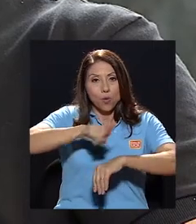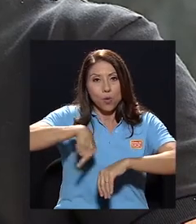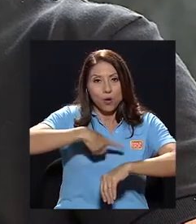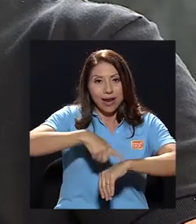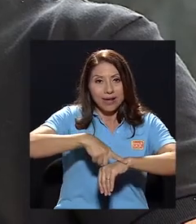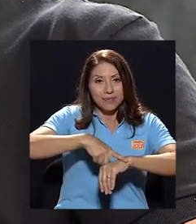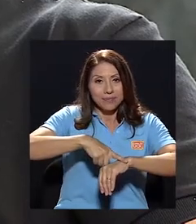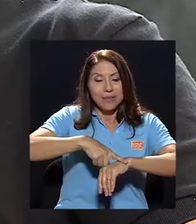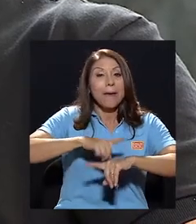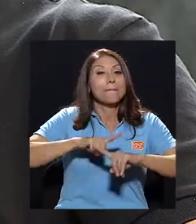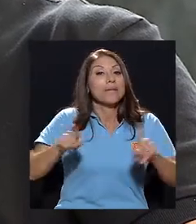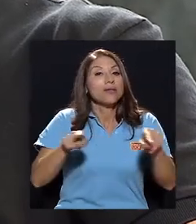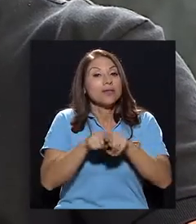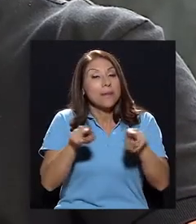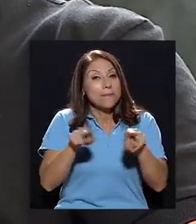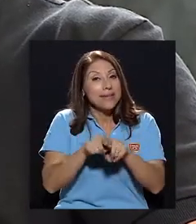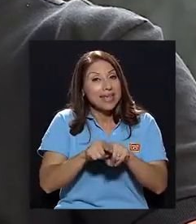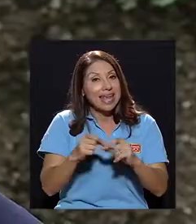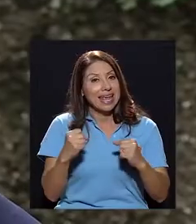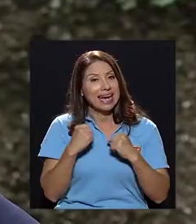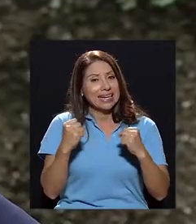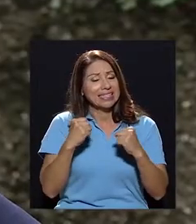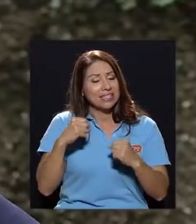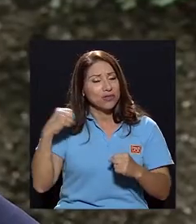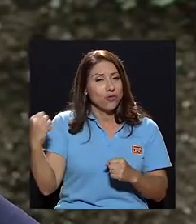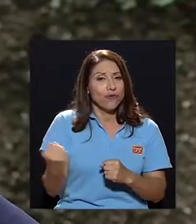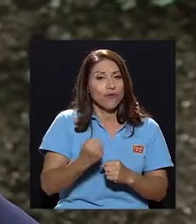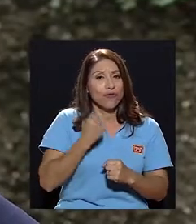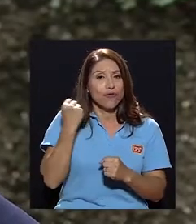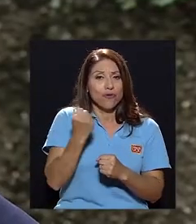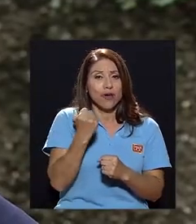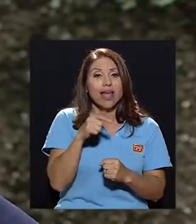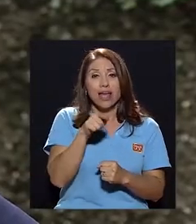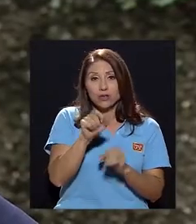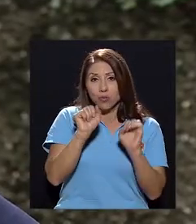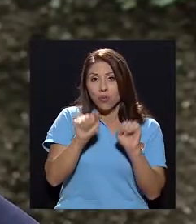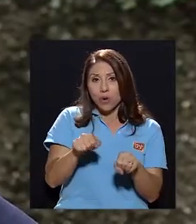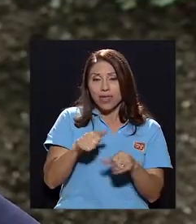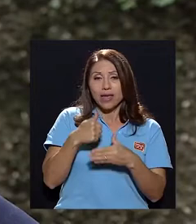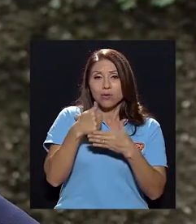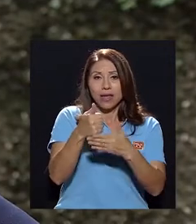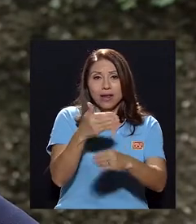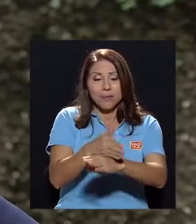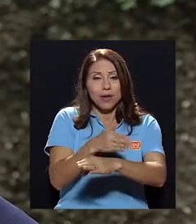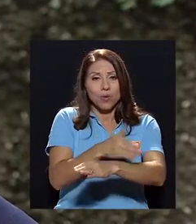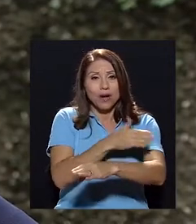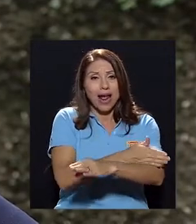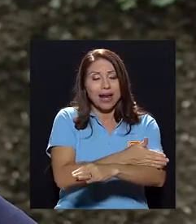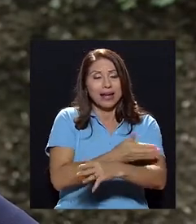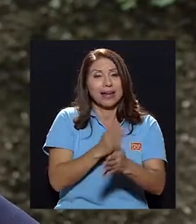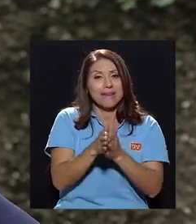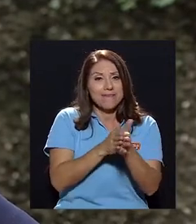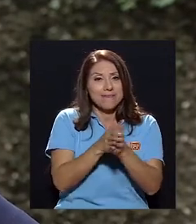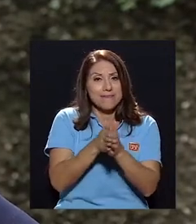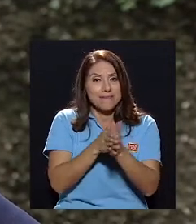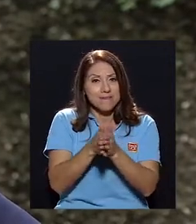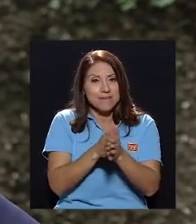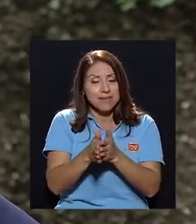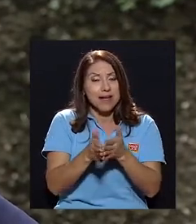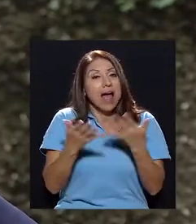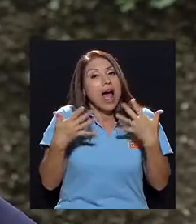también se ha visto que en ejercicio de alta intensidad, el carbohidrato puede ayudar a mejorar rendimiento, aunque el ejercicio dure menos de una